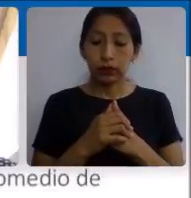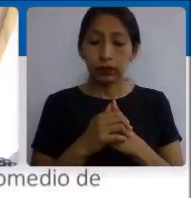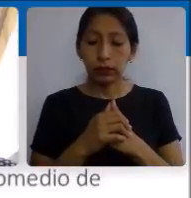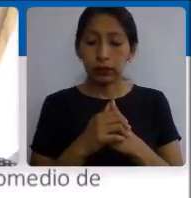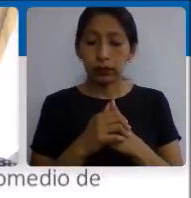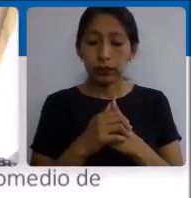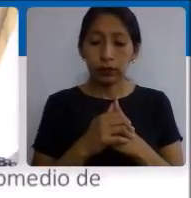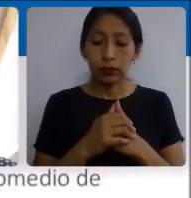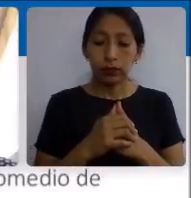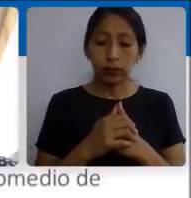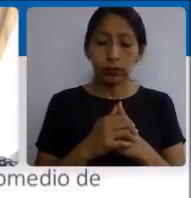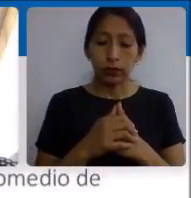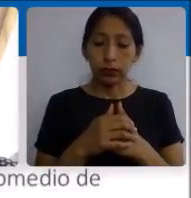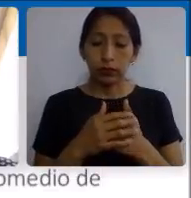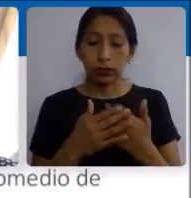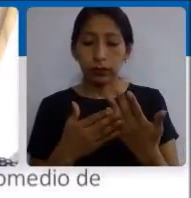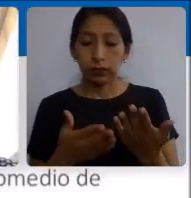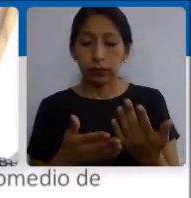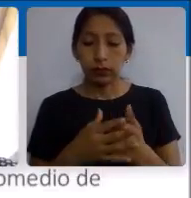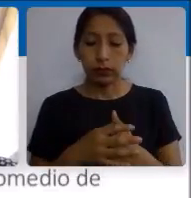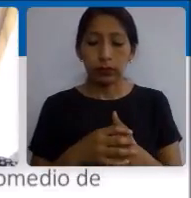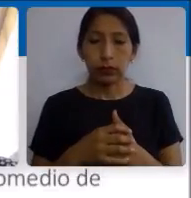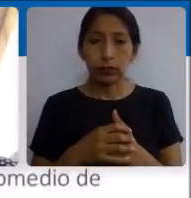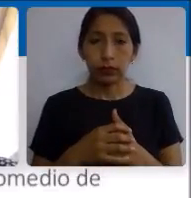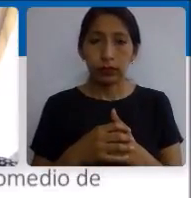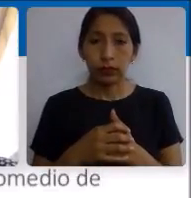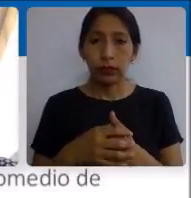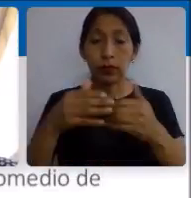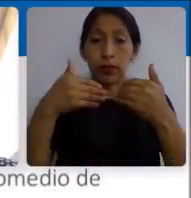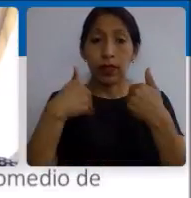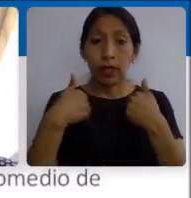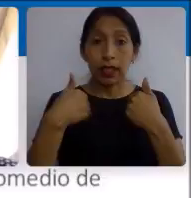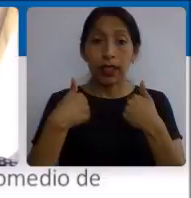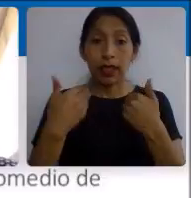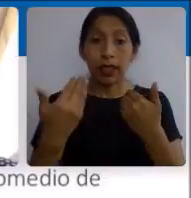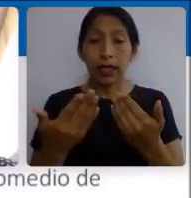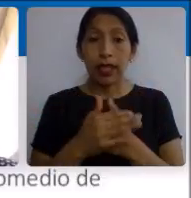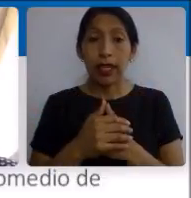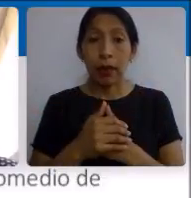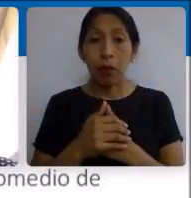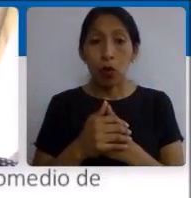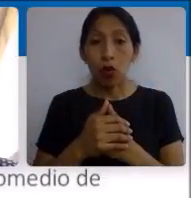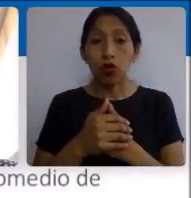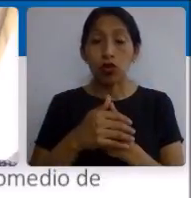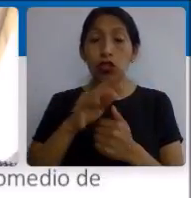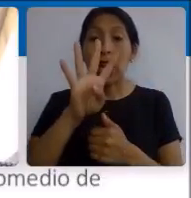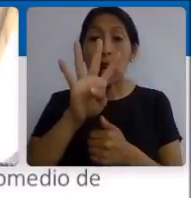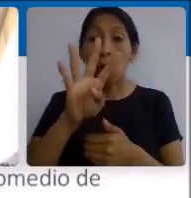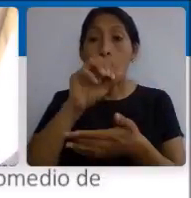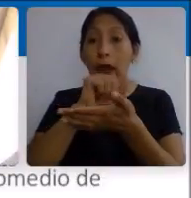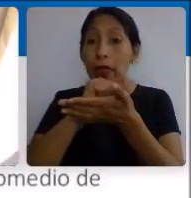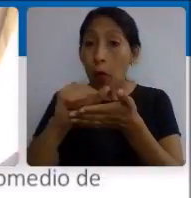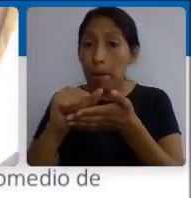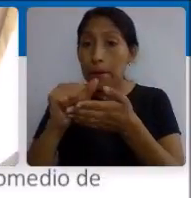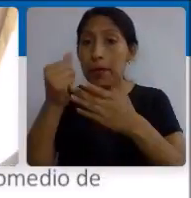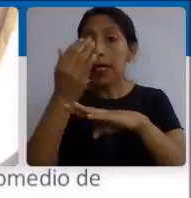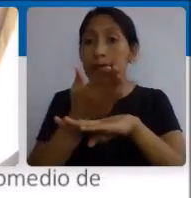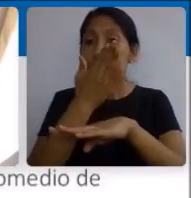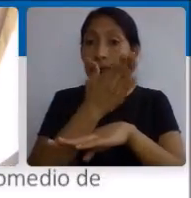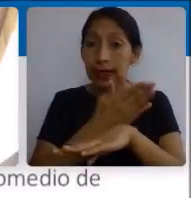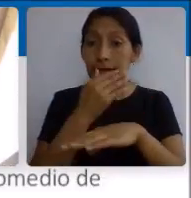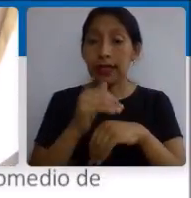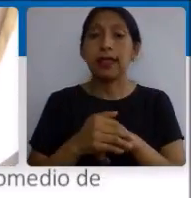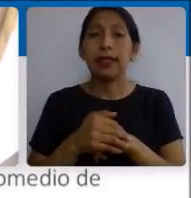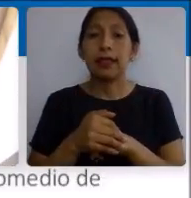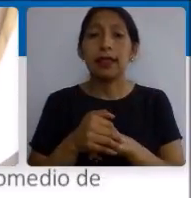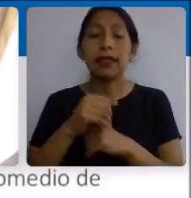Algunos de los aspectos que uno debe tener en cuenta son las reservas programadas con un promedio de 4 meses. Por lo general, de acuerdo a